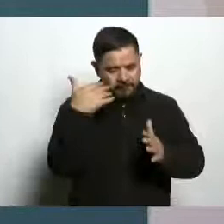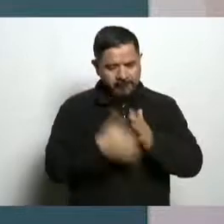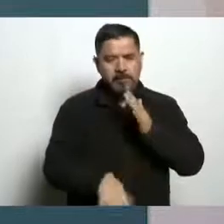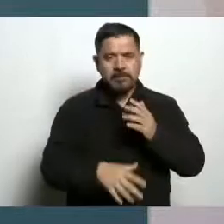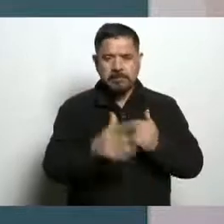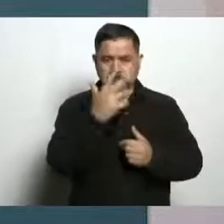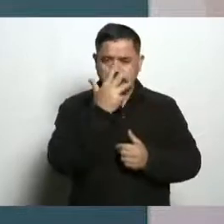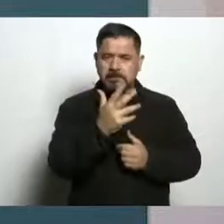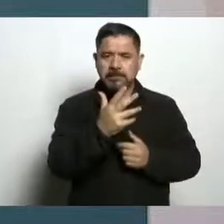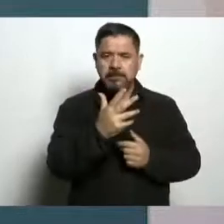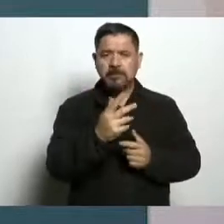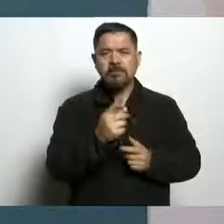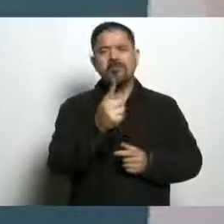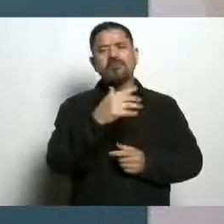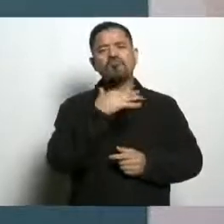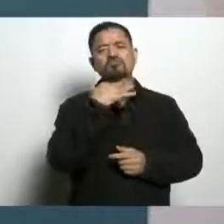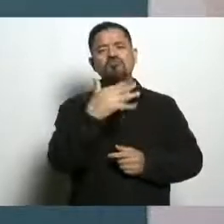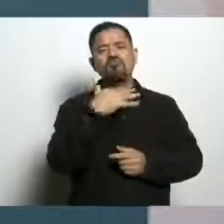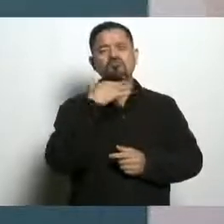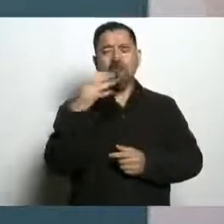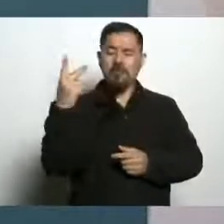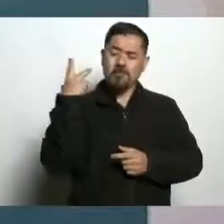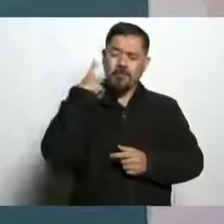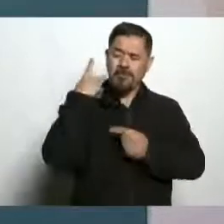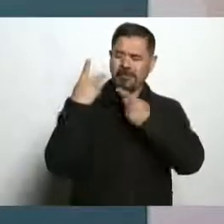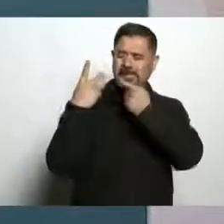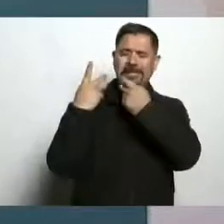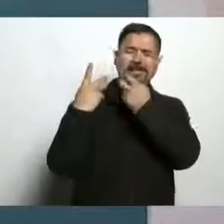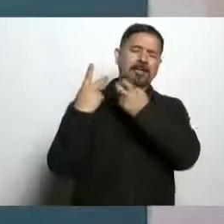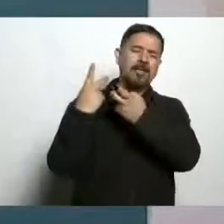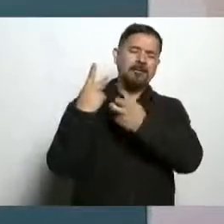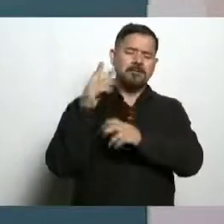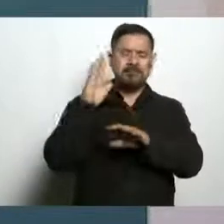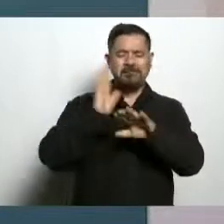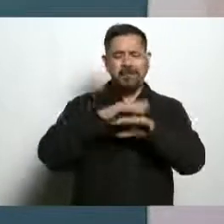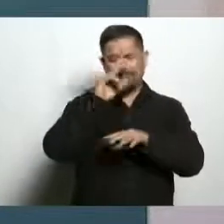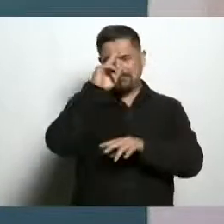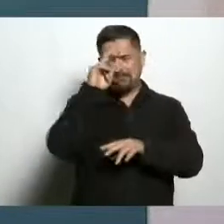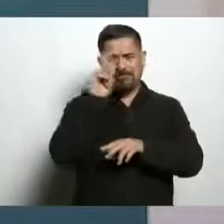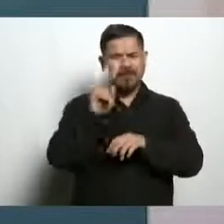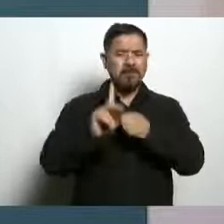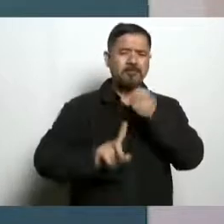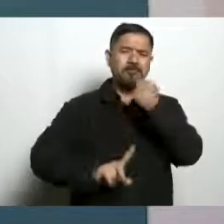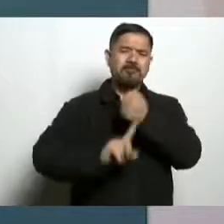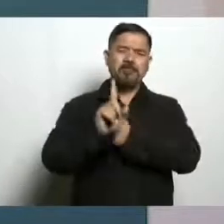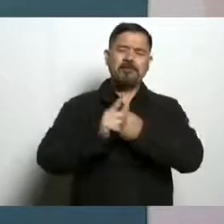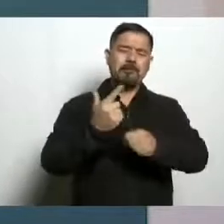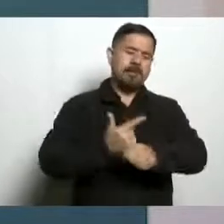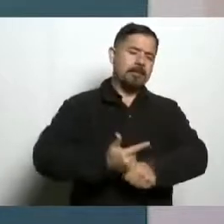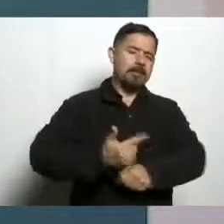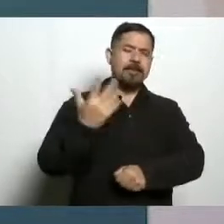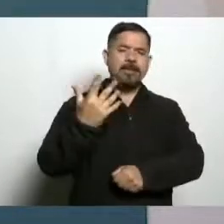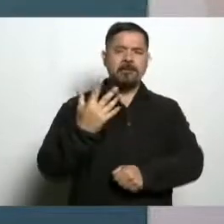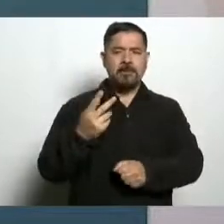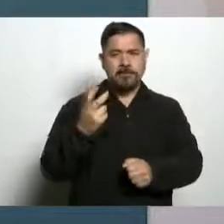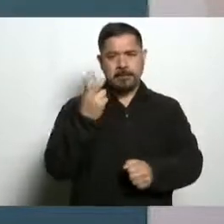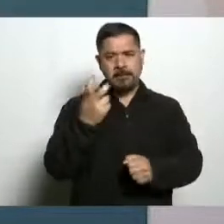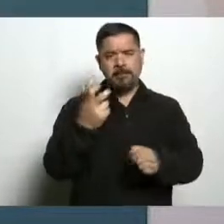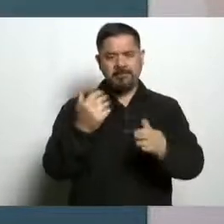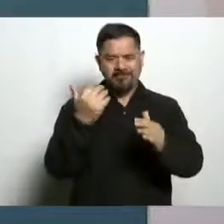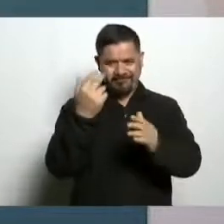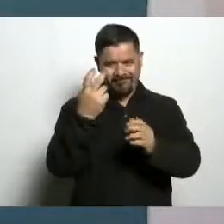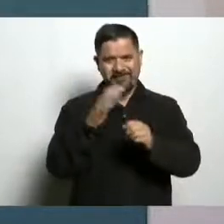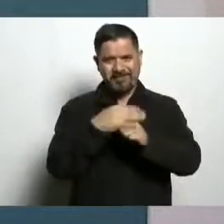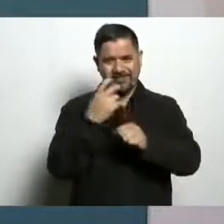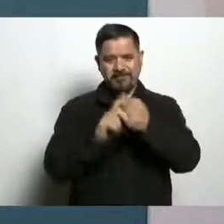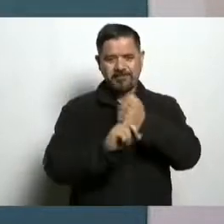que la corrupción política. Eso es lo que ha dado al traste con todo. Es la causa principal de la desigualdad